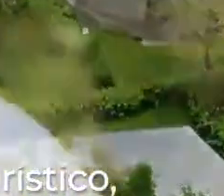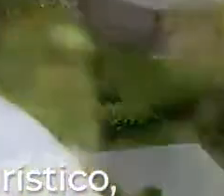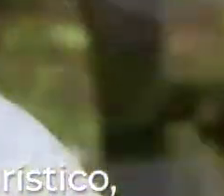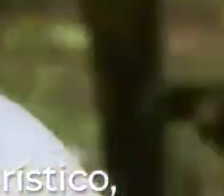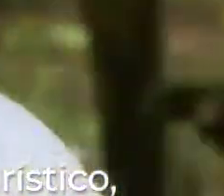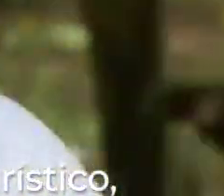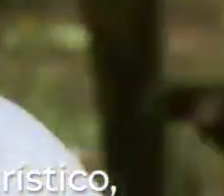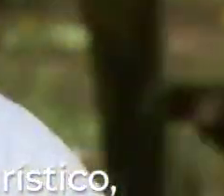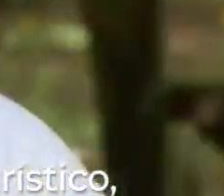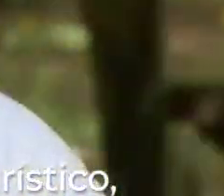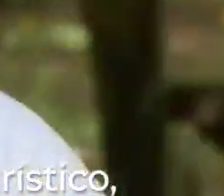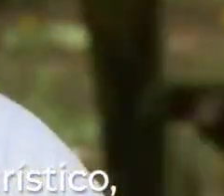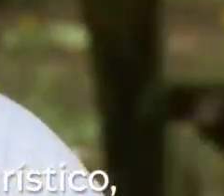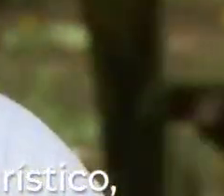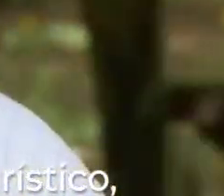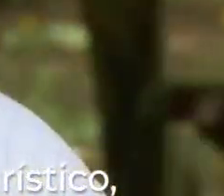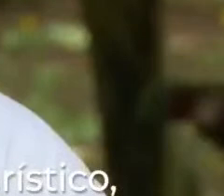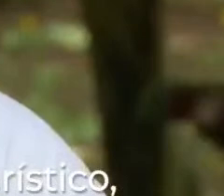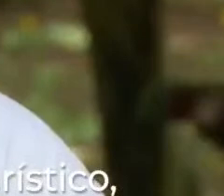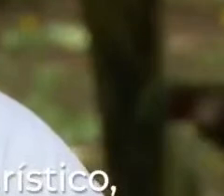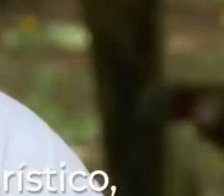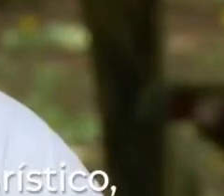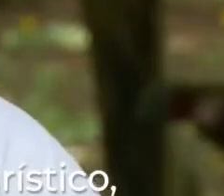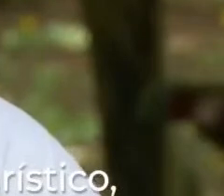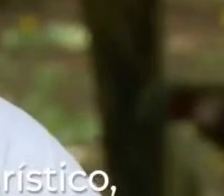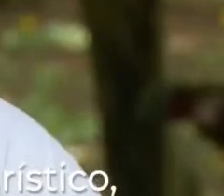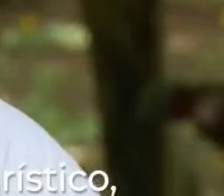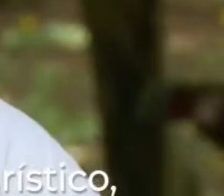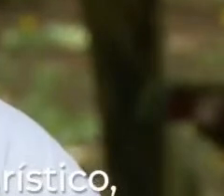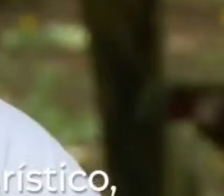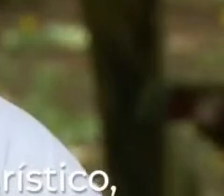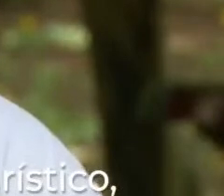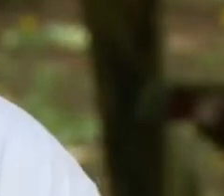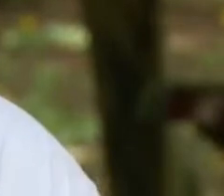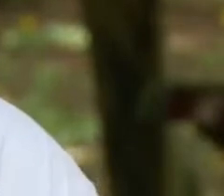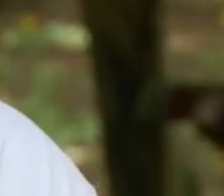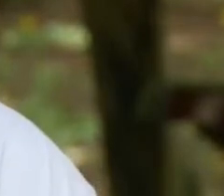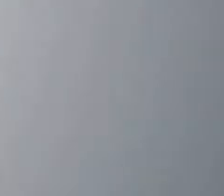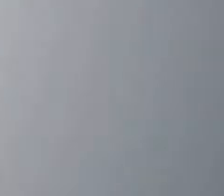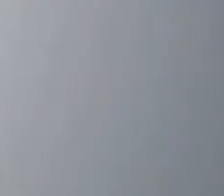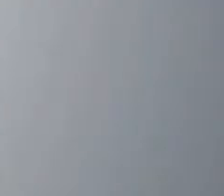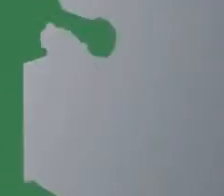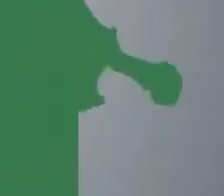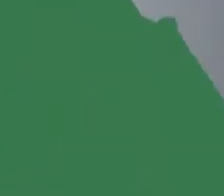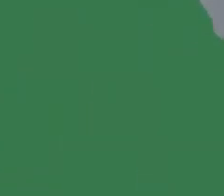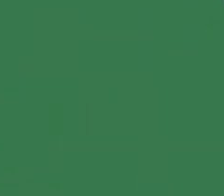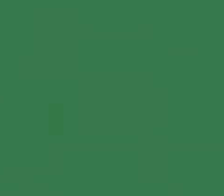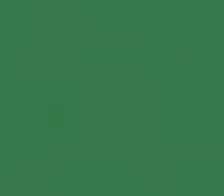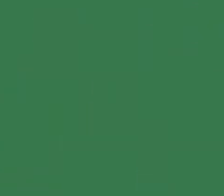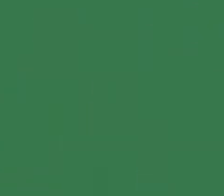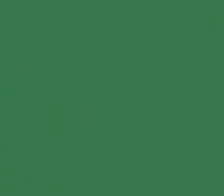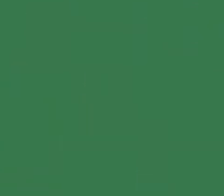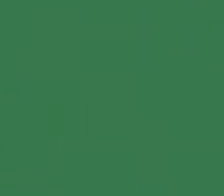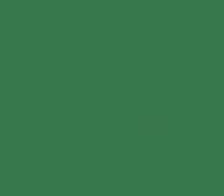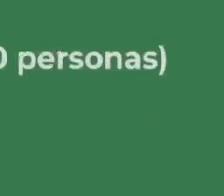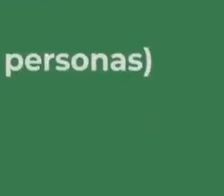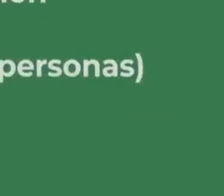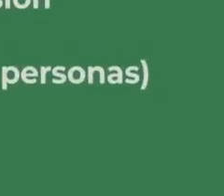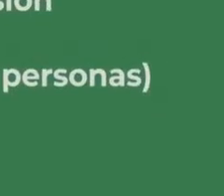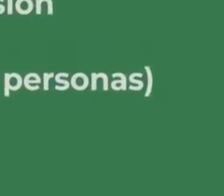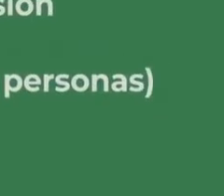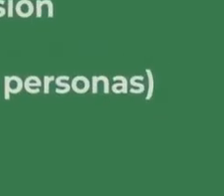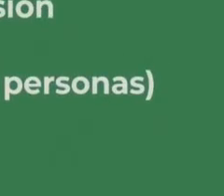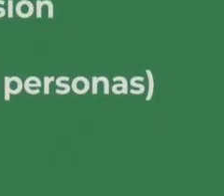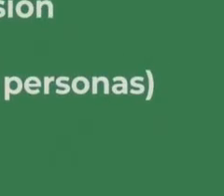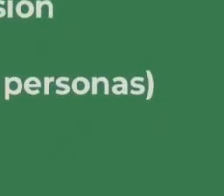hurima marama tia chitui tio roki hoy to na obtenge Alfredo nakita maraki marama echenge echenge miko